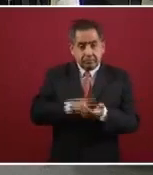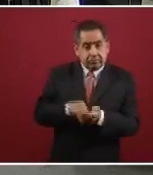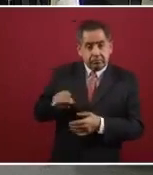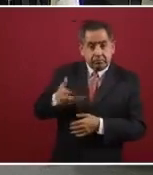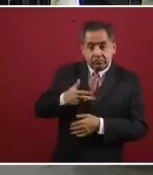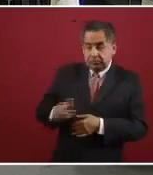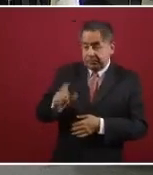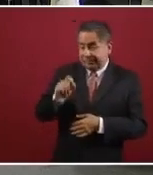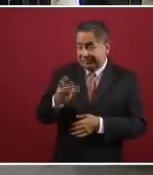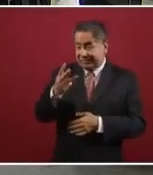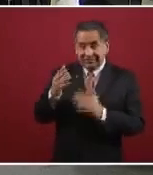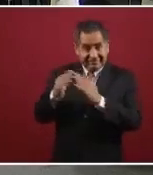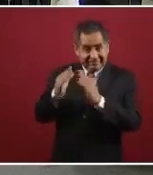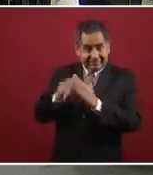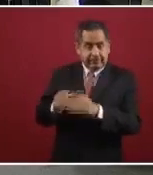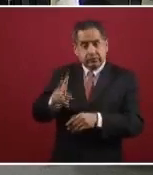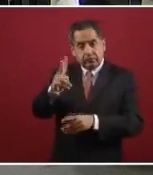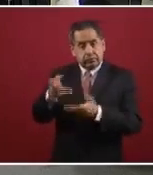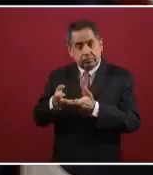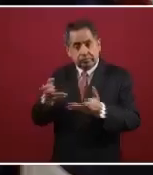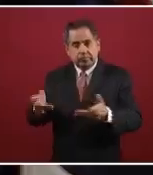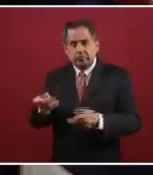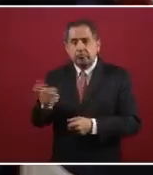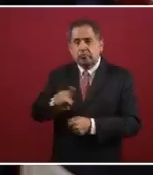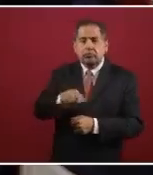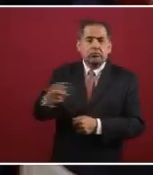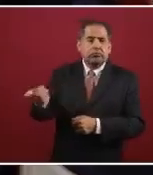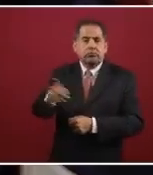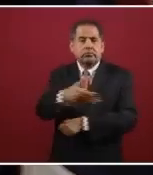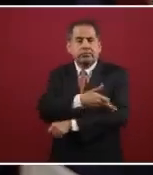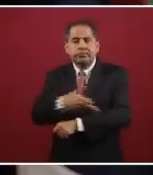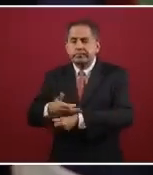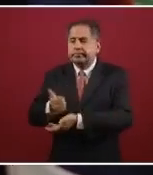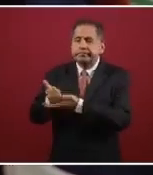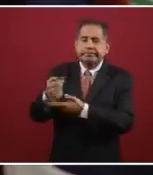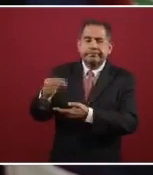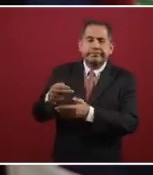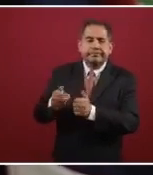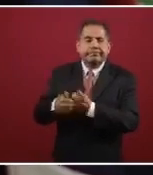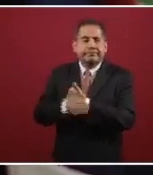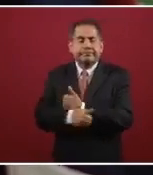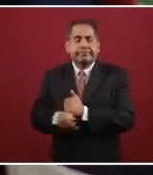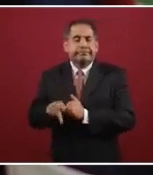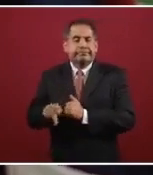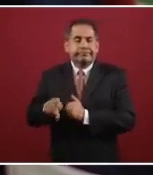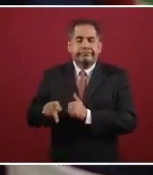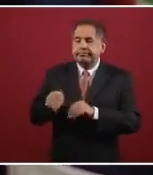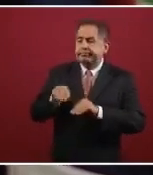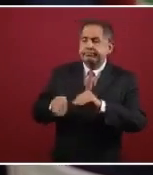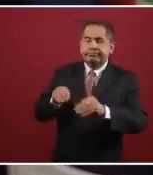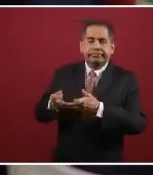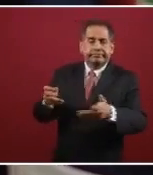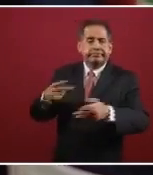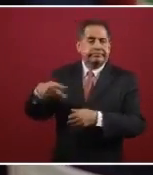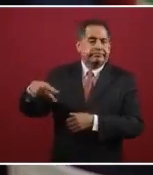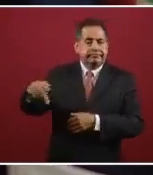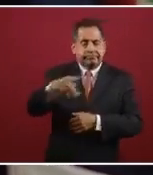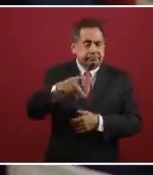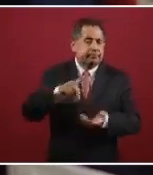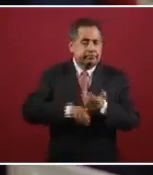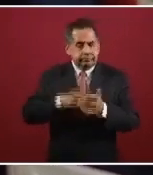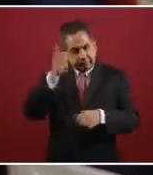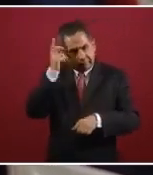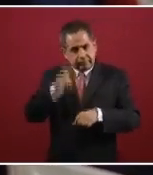casas, 2 terrenos que están a nombre de familiares y presuntos prestanombres. Bueno, ha dicho el director de la